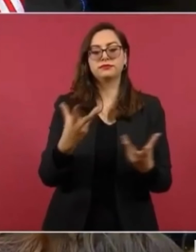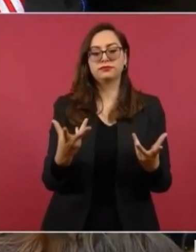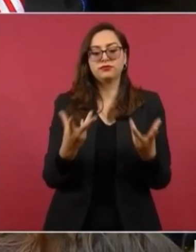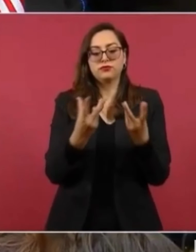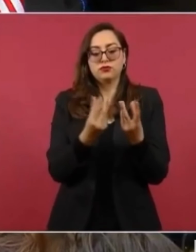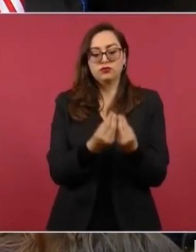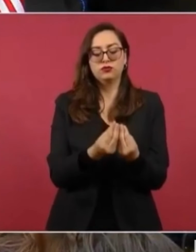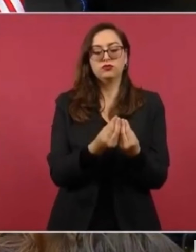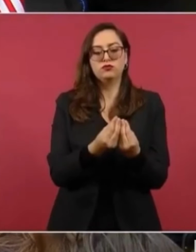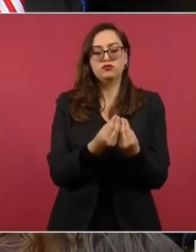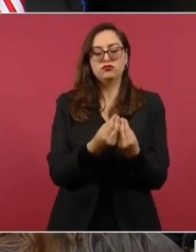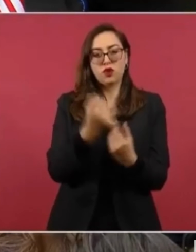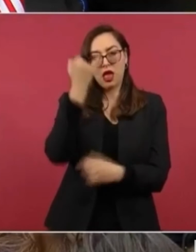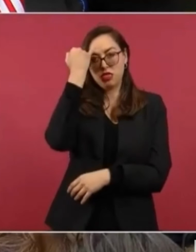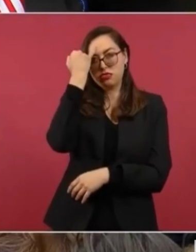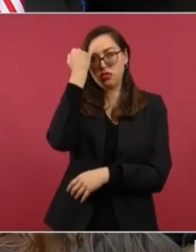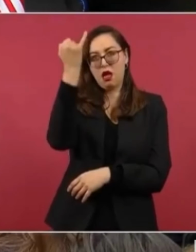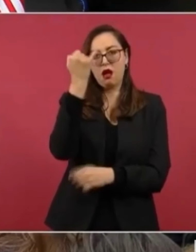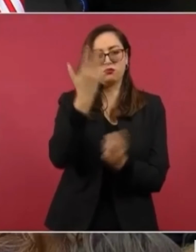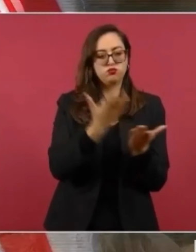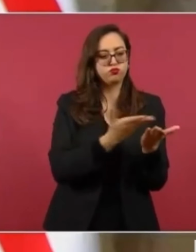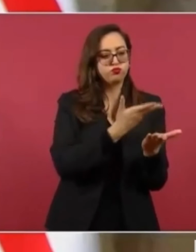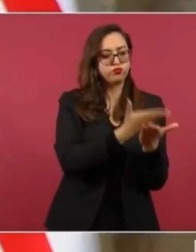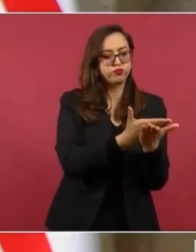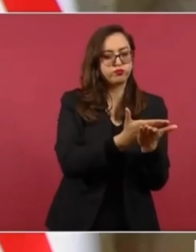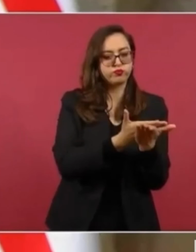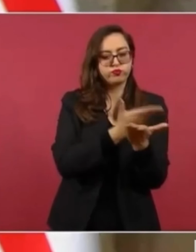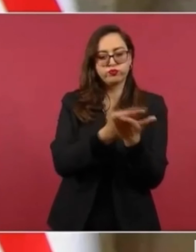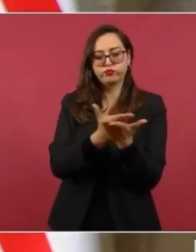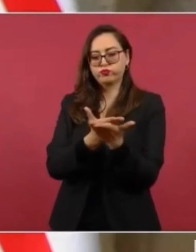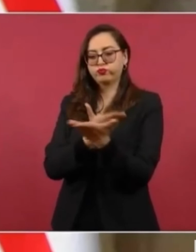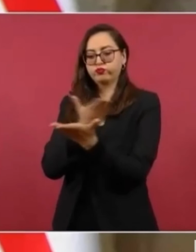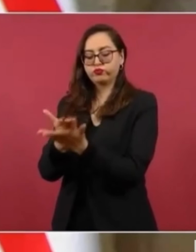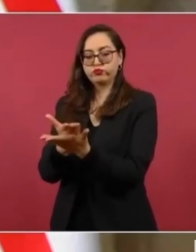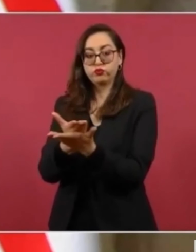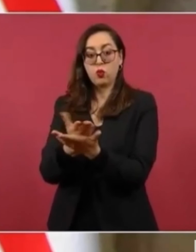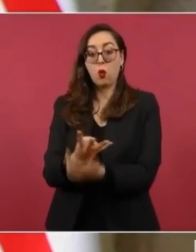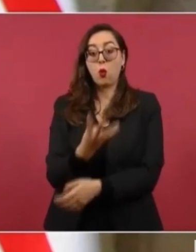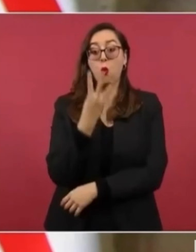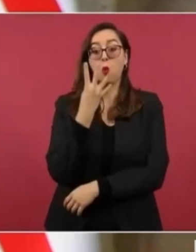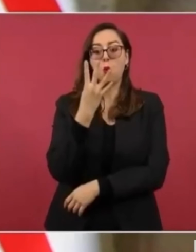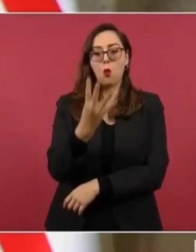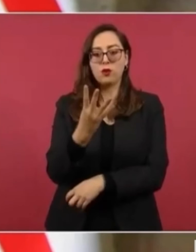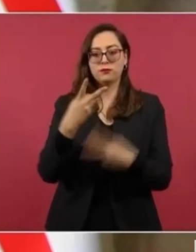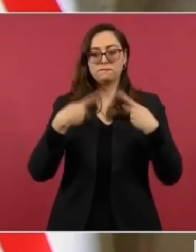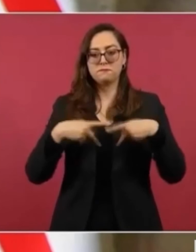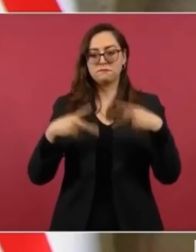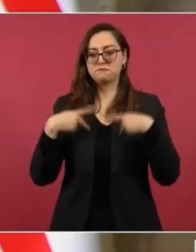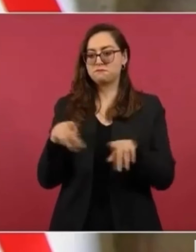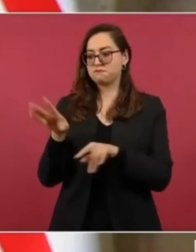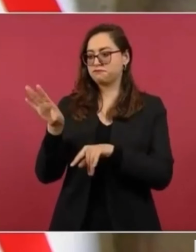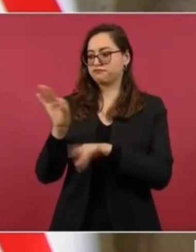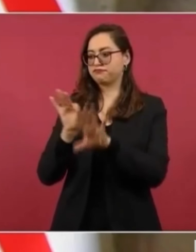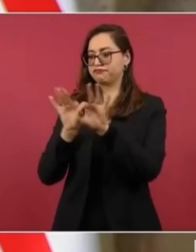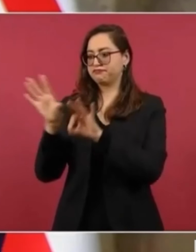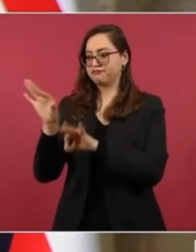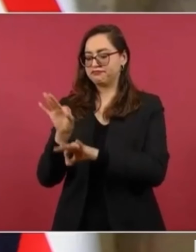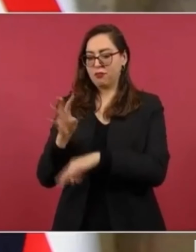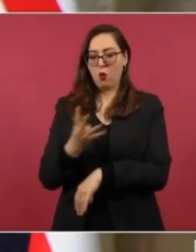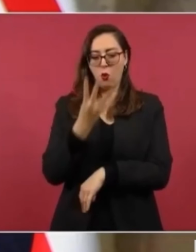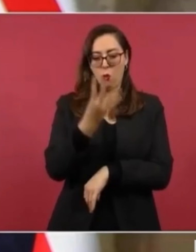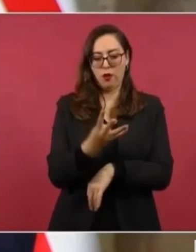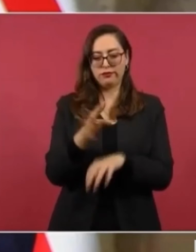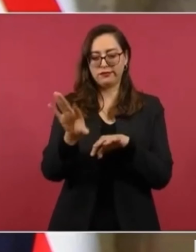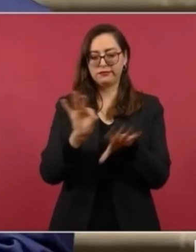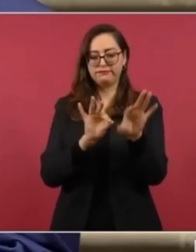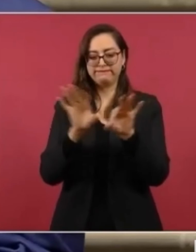propondrán cada uno a 4 integrantes para la formación de